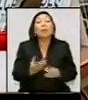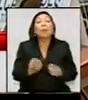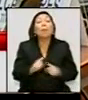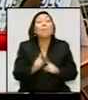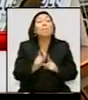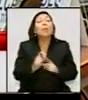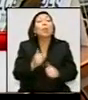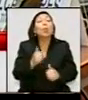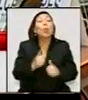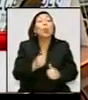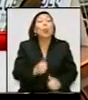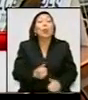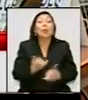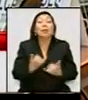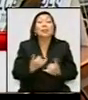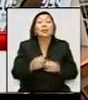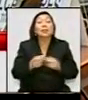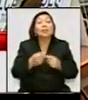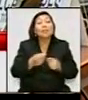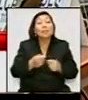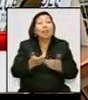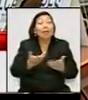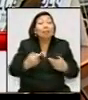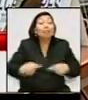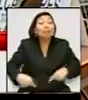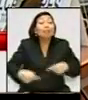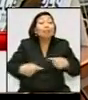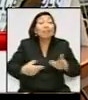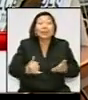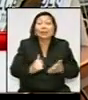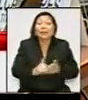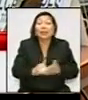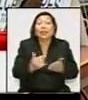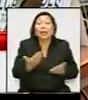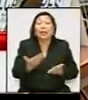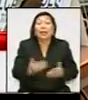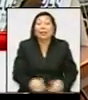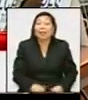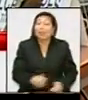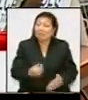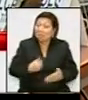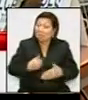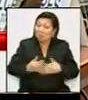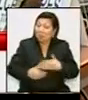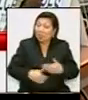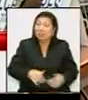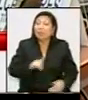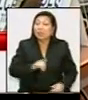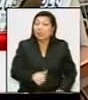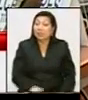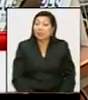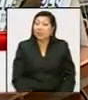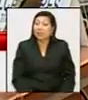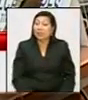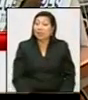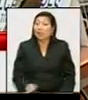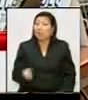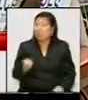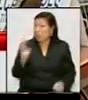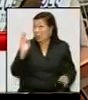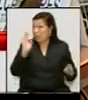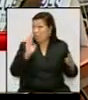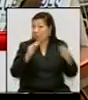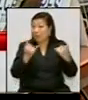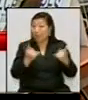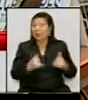consultando cuál va a ser el destino de esta discusión. Entonces creemos, presidente, que hay que avanzar en la misma. Hay mucha, como digo, preocupación en relación